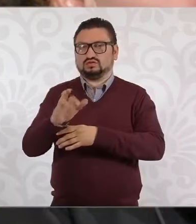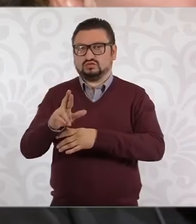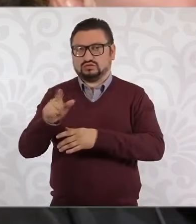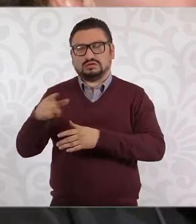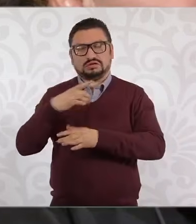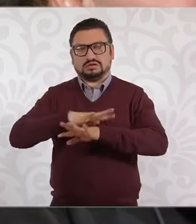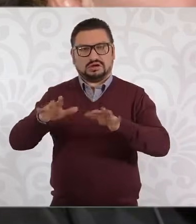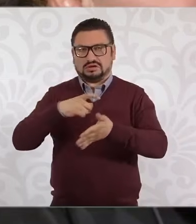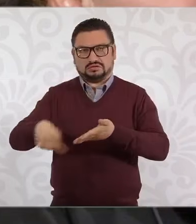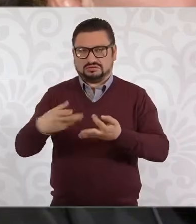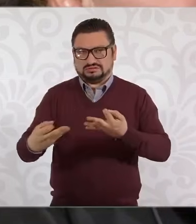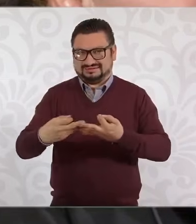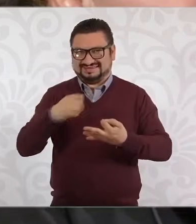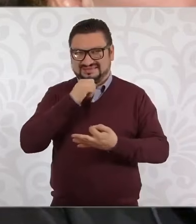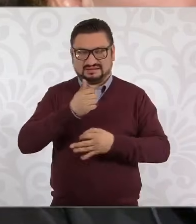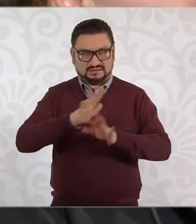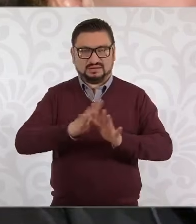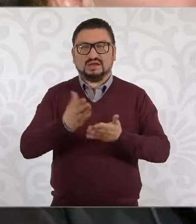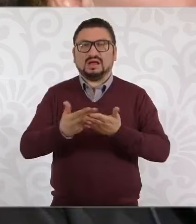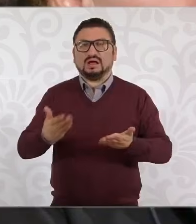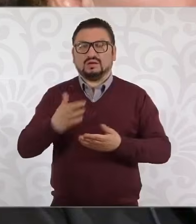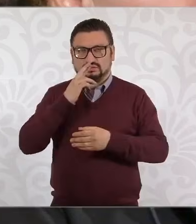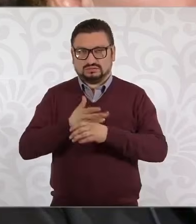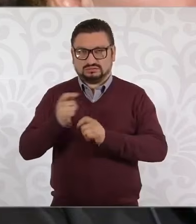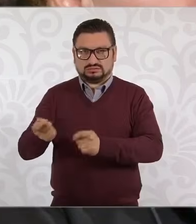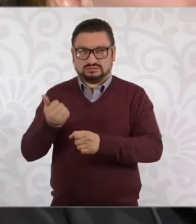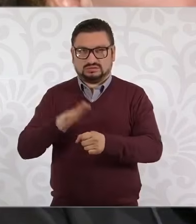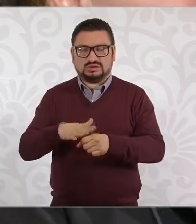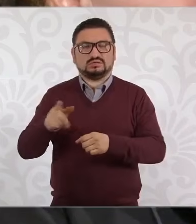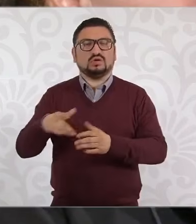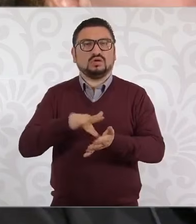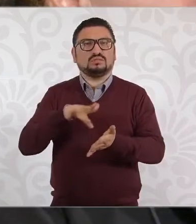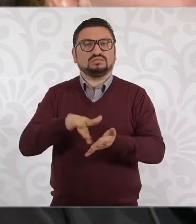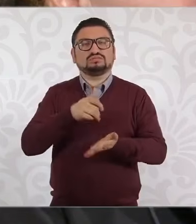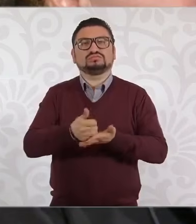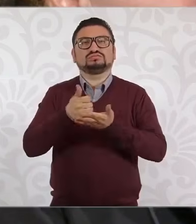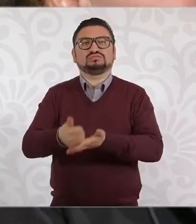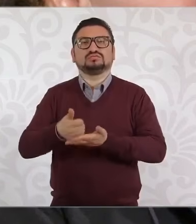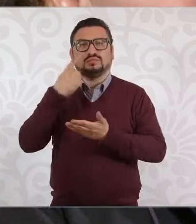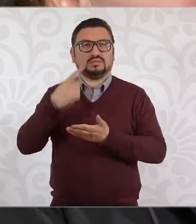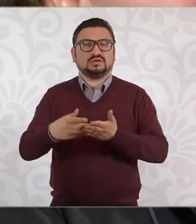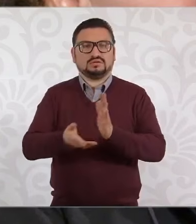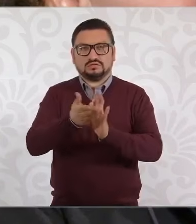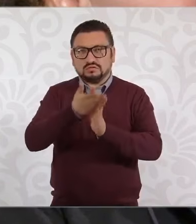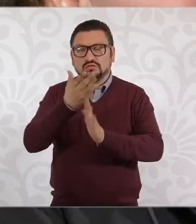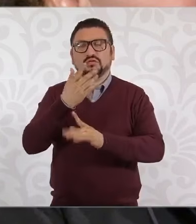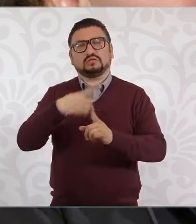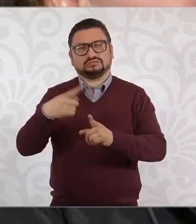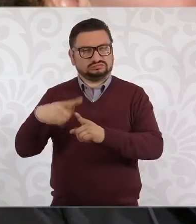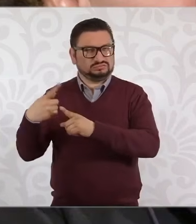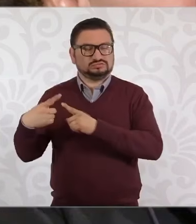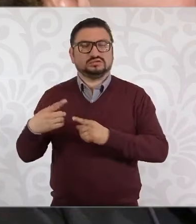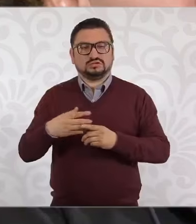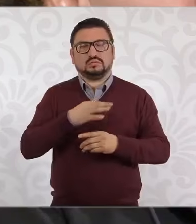comprar terrenos, sino que se va a encargar de la administración o los va a apoyar para la construcción de infraestructura. Si